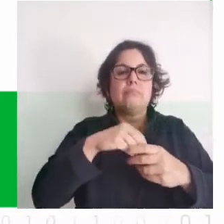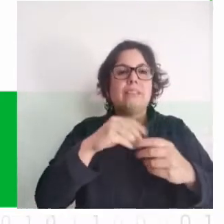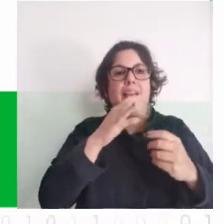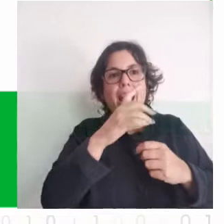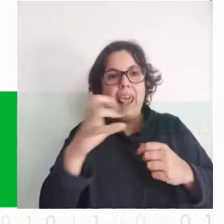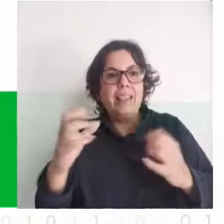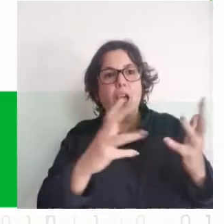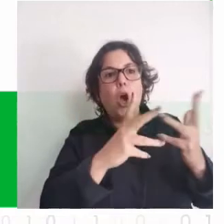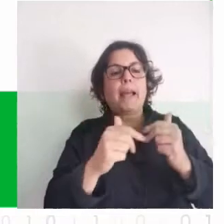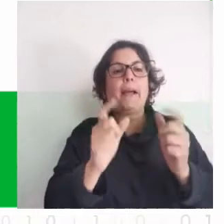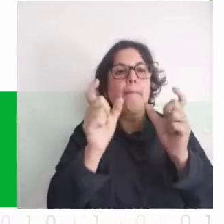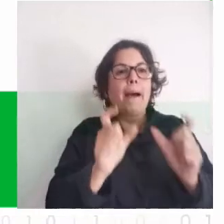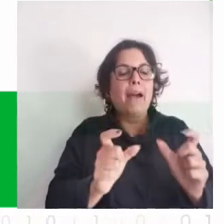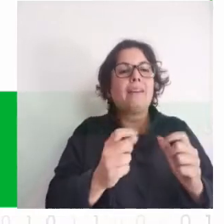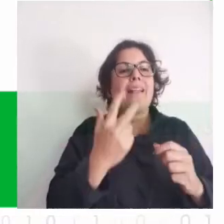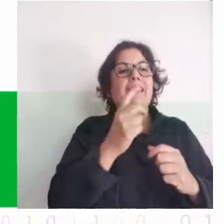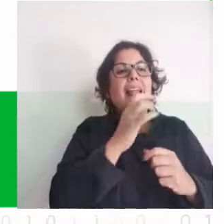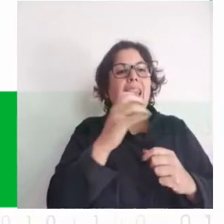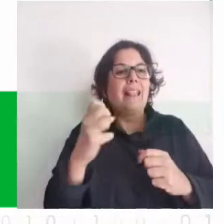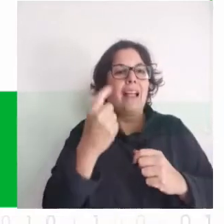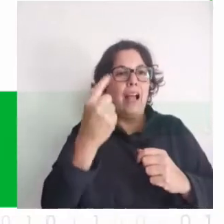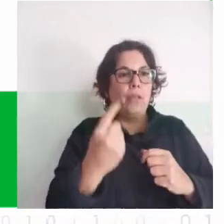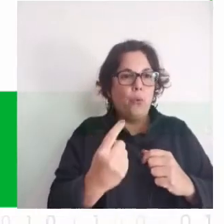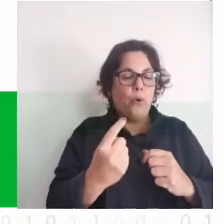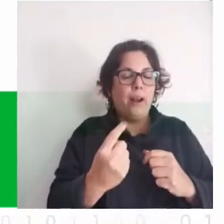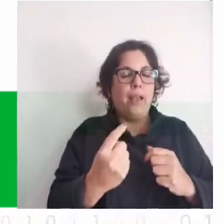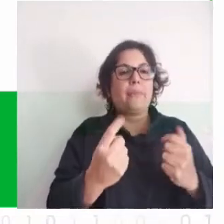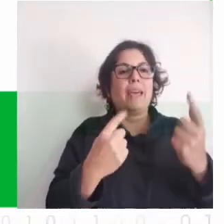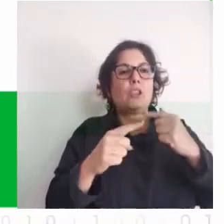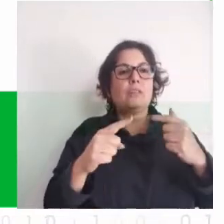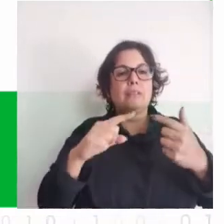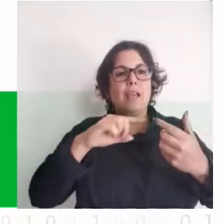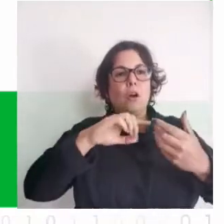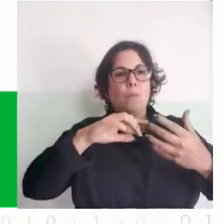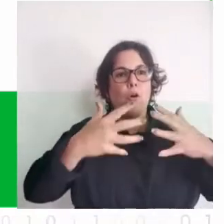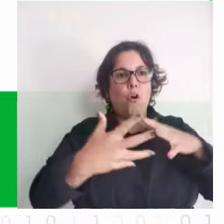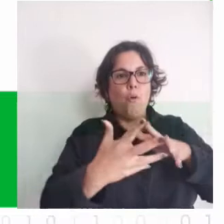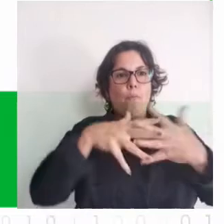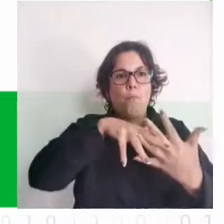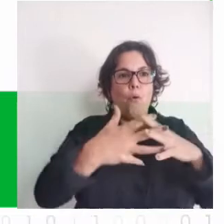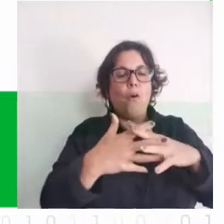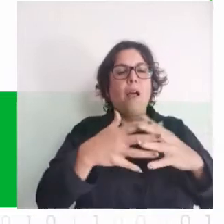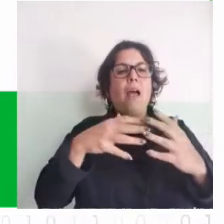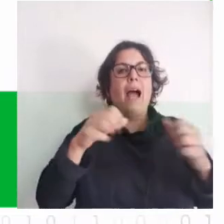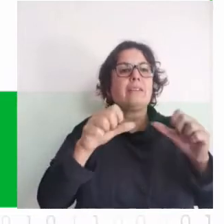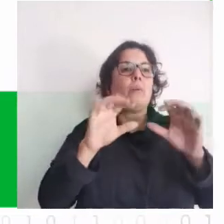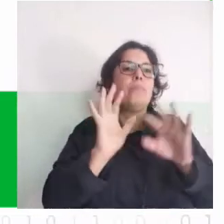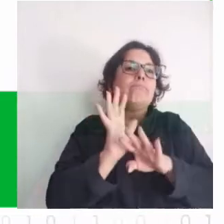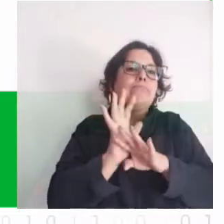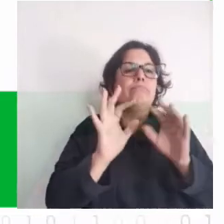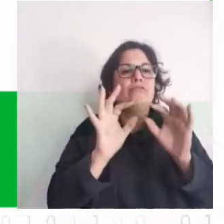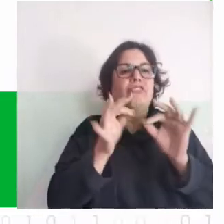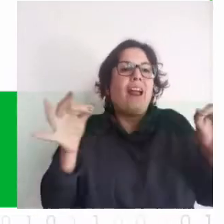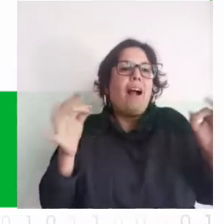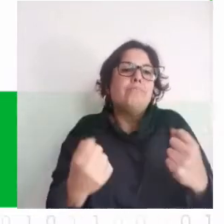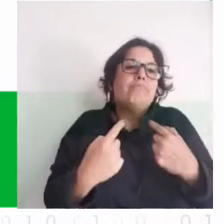organizan en palabras de 3 letras cada una, y la combinación de estas palabras hacen frases que serían nuestros distintos genes,